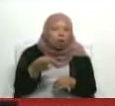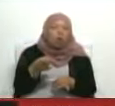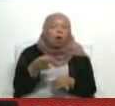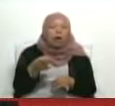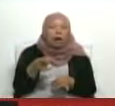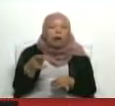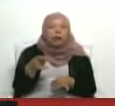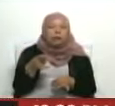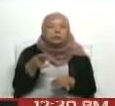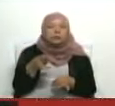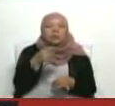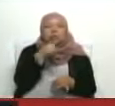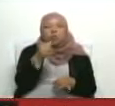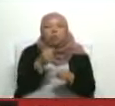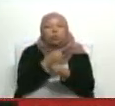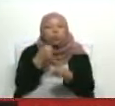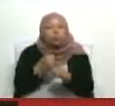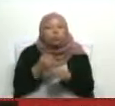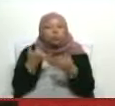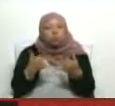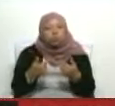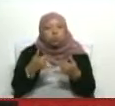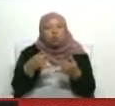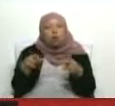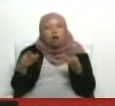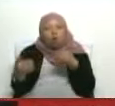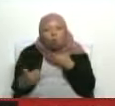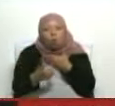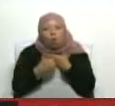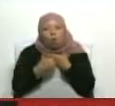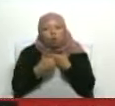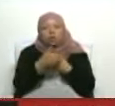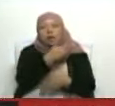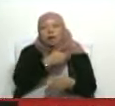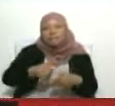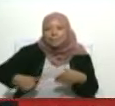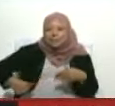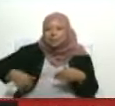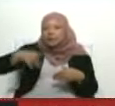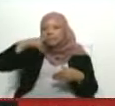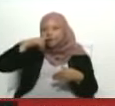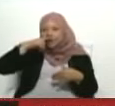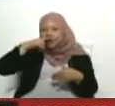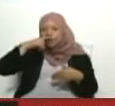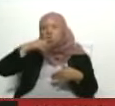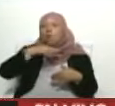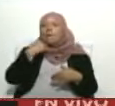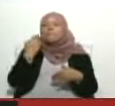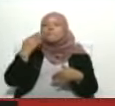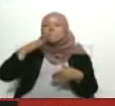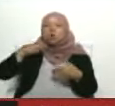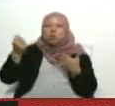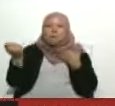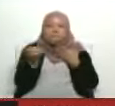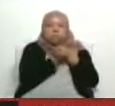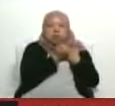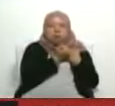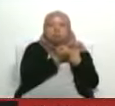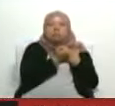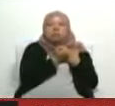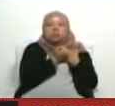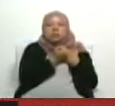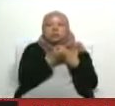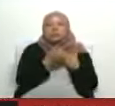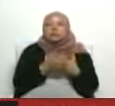tienen la obsesión del magnicidio contra el jefe de Estado, presidente Nicolás Maduro. Es una